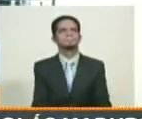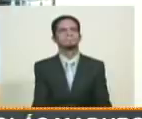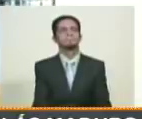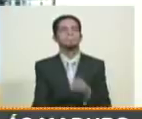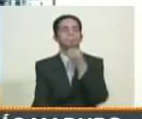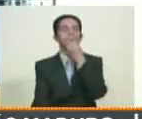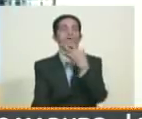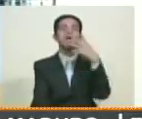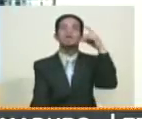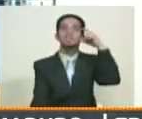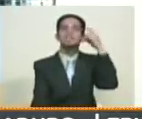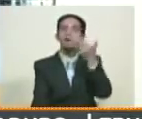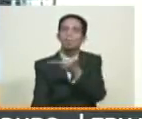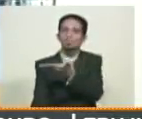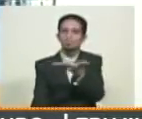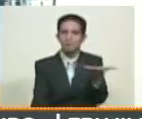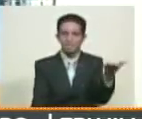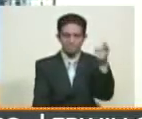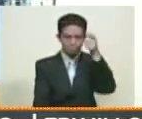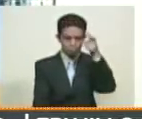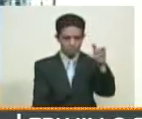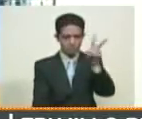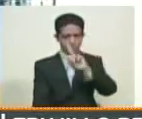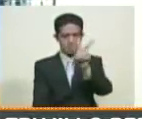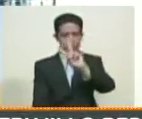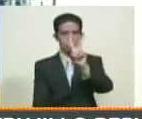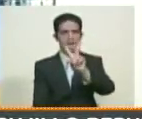Buenos días, tengan todos ustedes, pueblo de Venezuela.